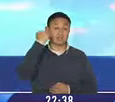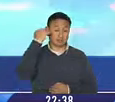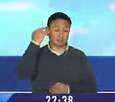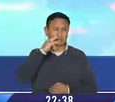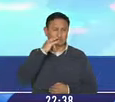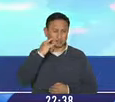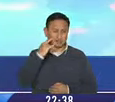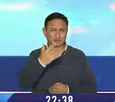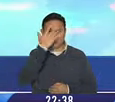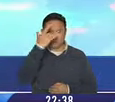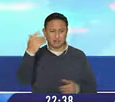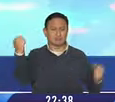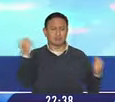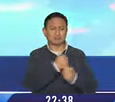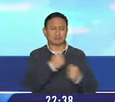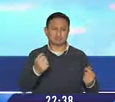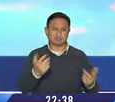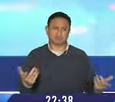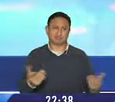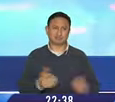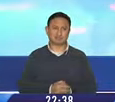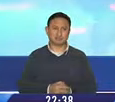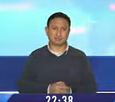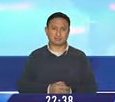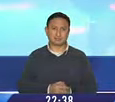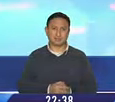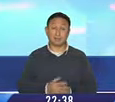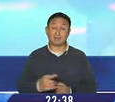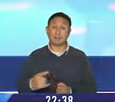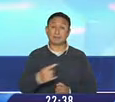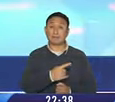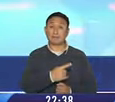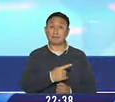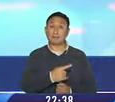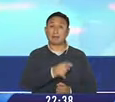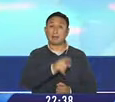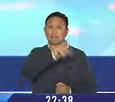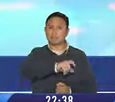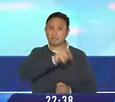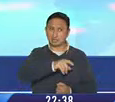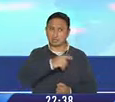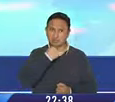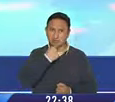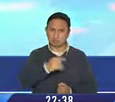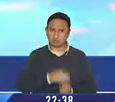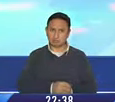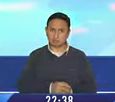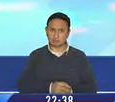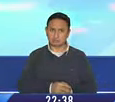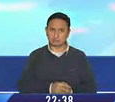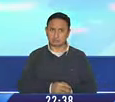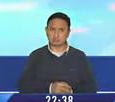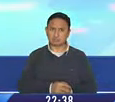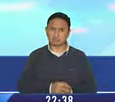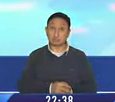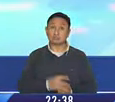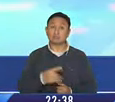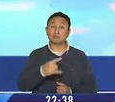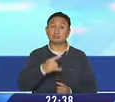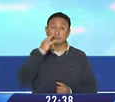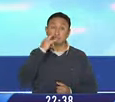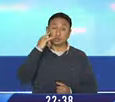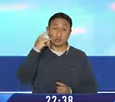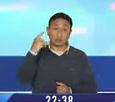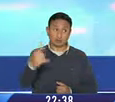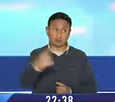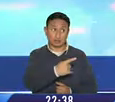los 3 menores de edad, pero en su mayoría hubo quienes comentaron y reaccionaron en contra de los chicos a